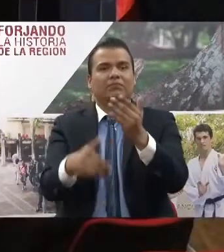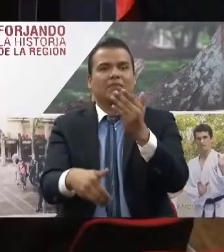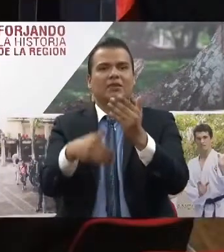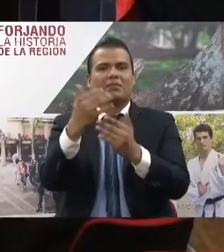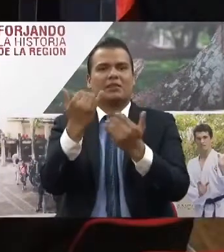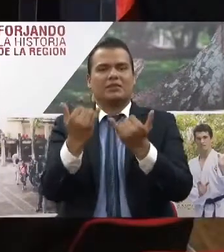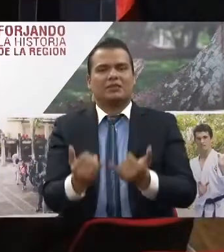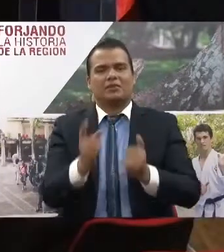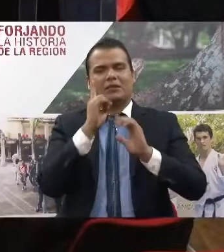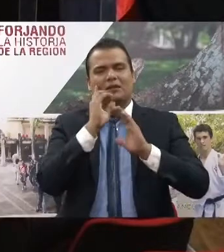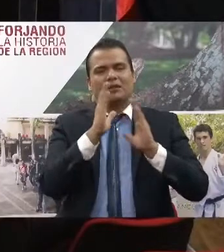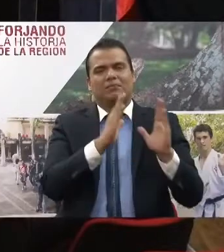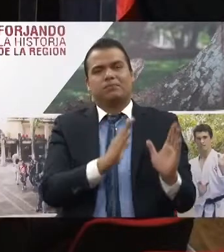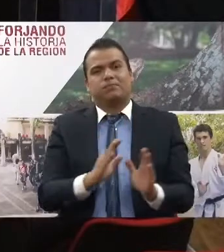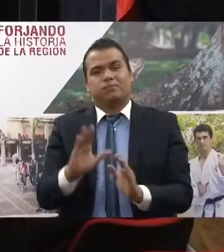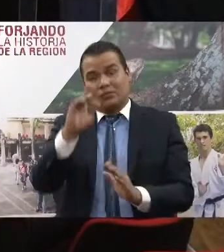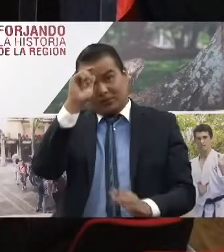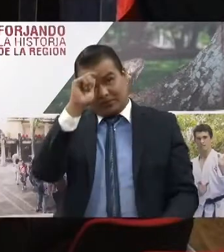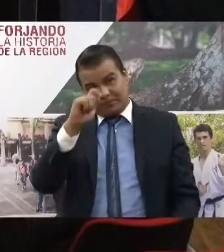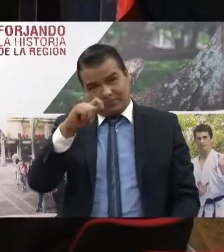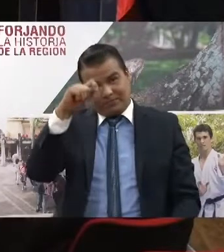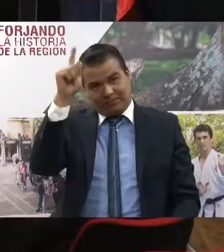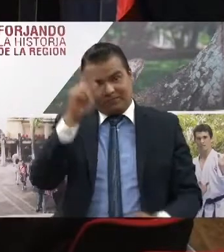esta ceremonia de grados.